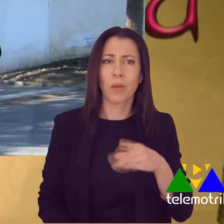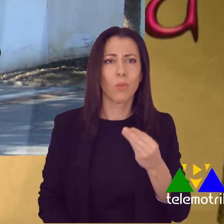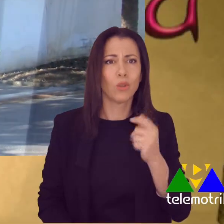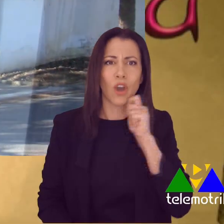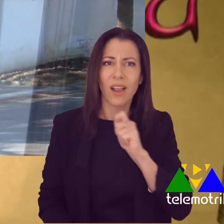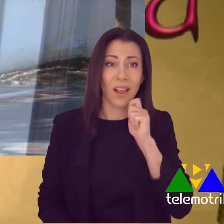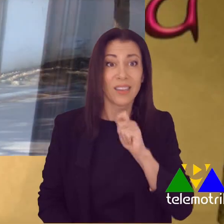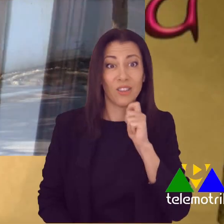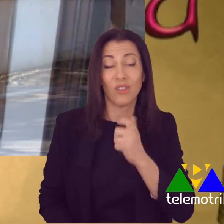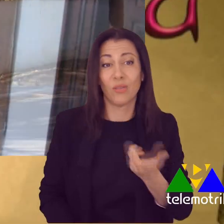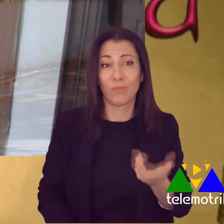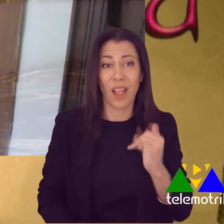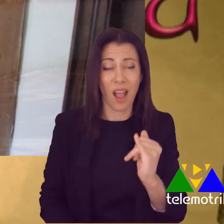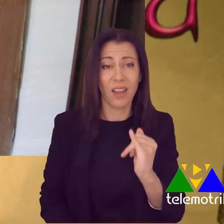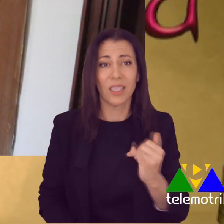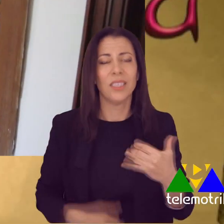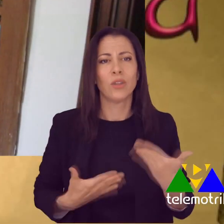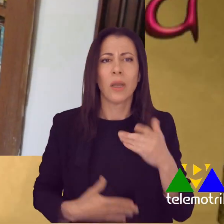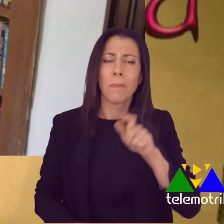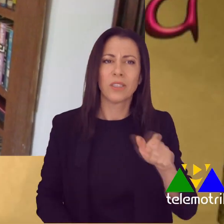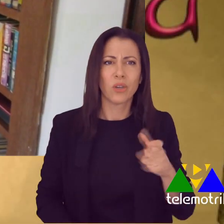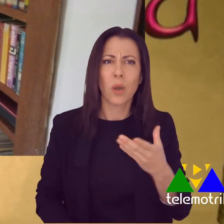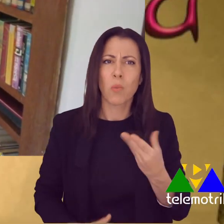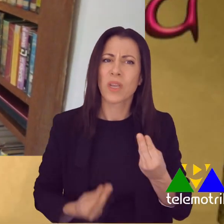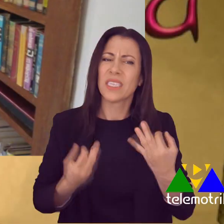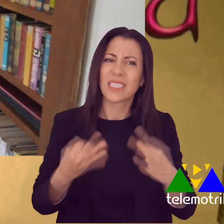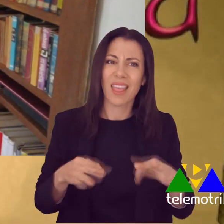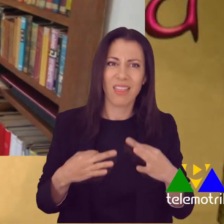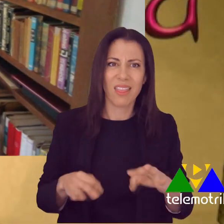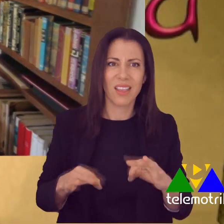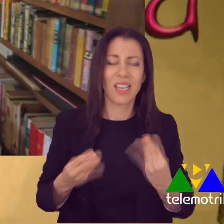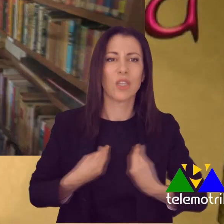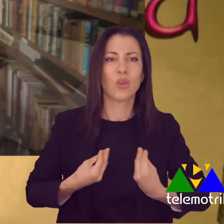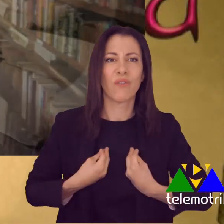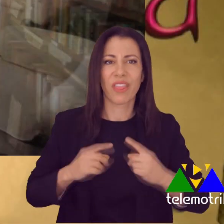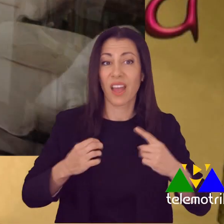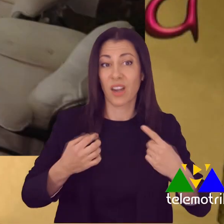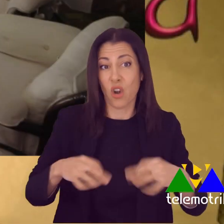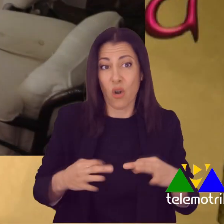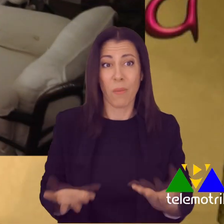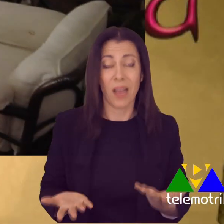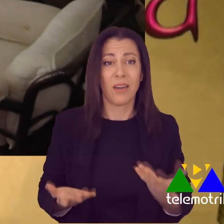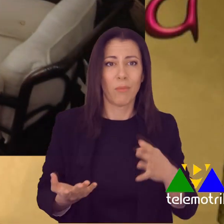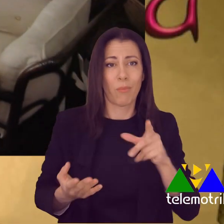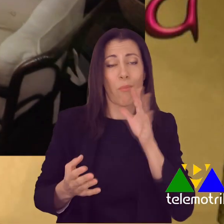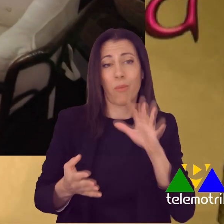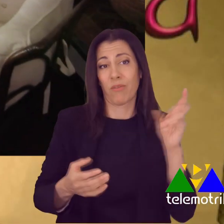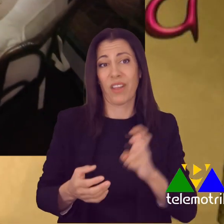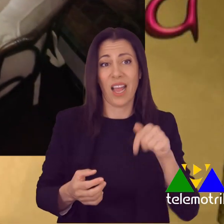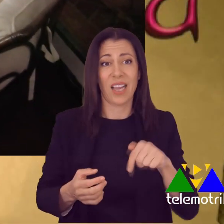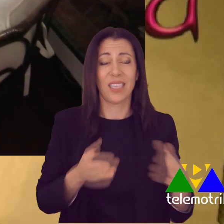aprecio, y gente pues muy sencilla en su vida normal, con el tiempo que estuvieron